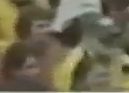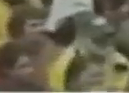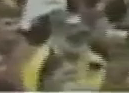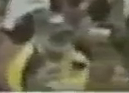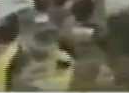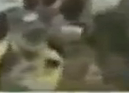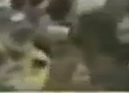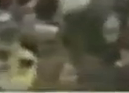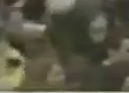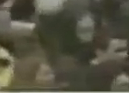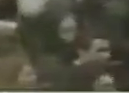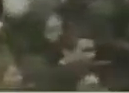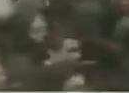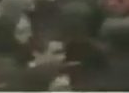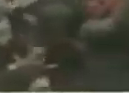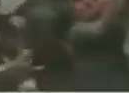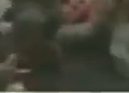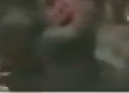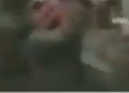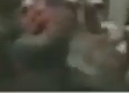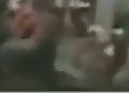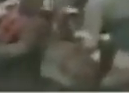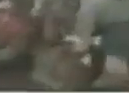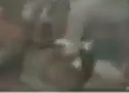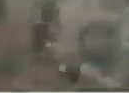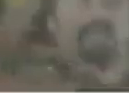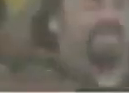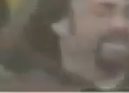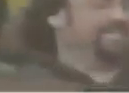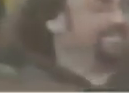Alca. Del Alca.